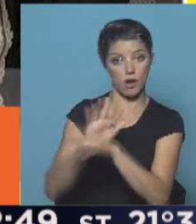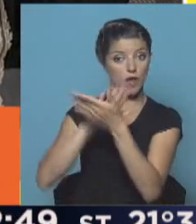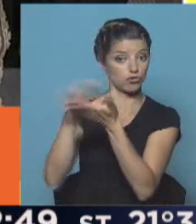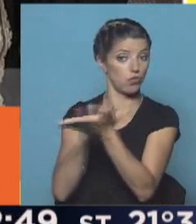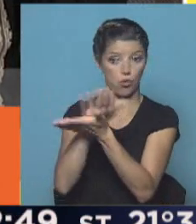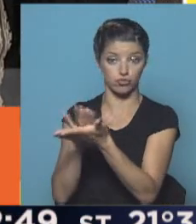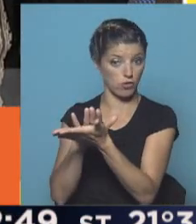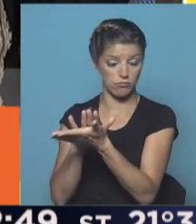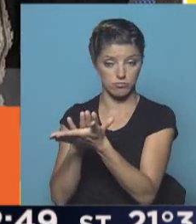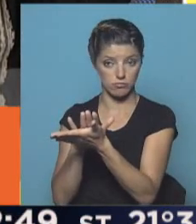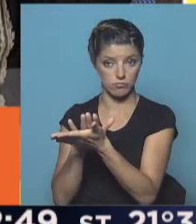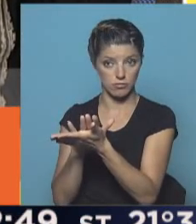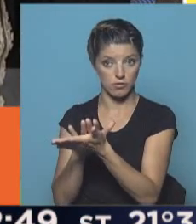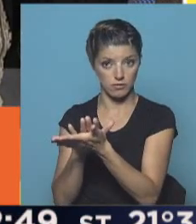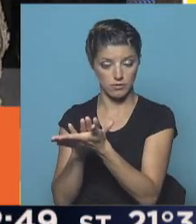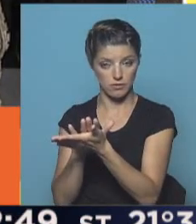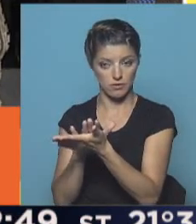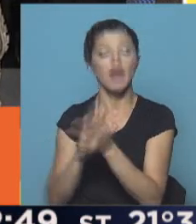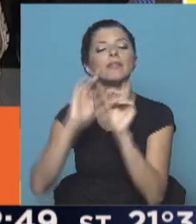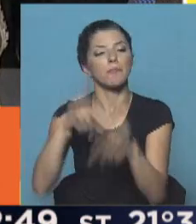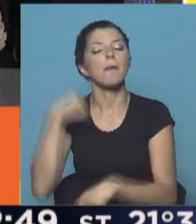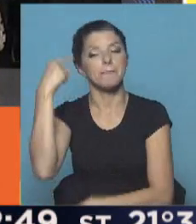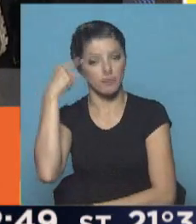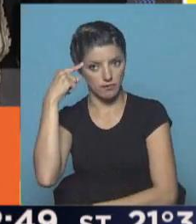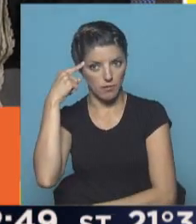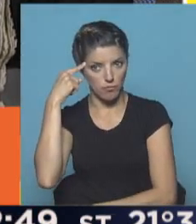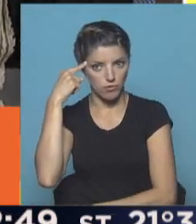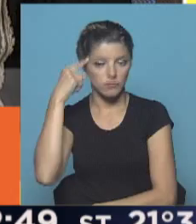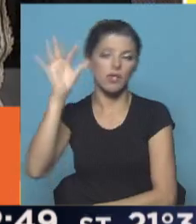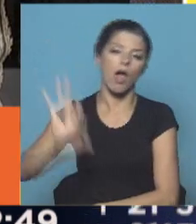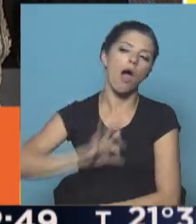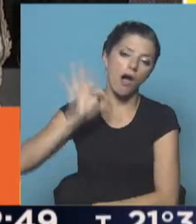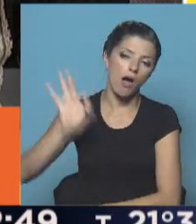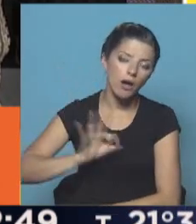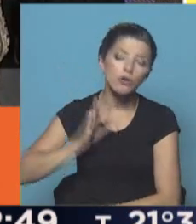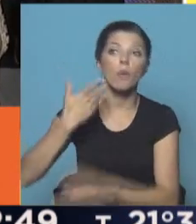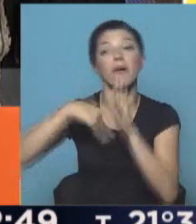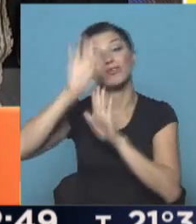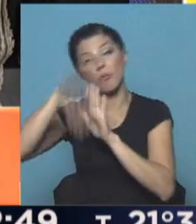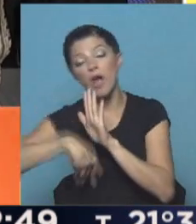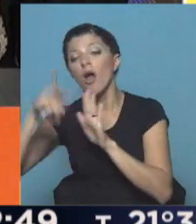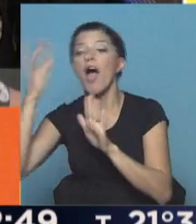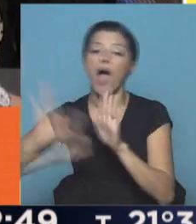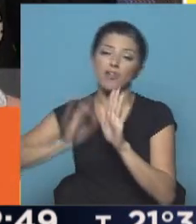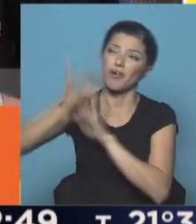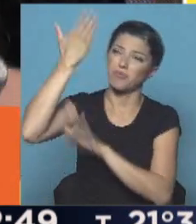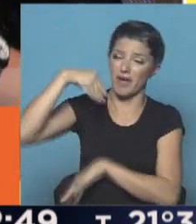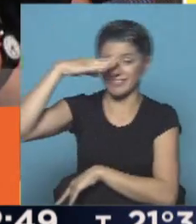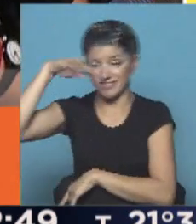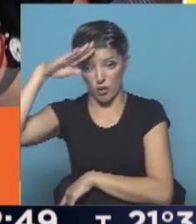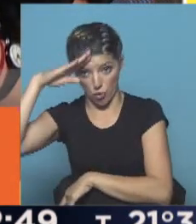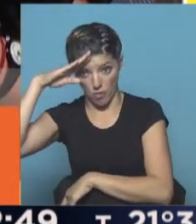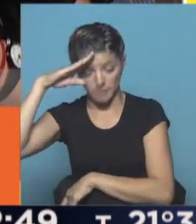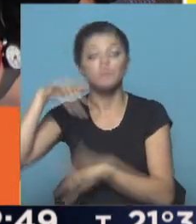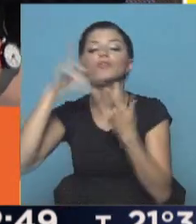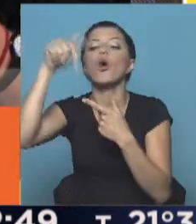venezolanos, teniendo en cuenta también la larga experiencia fallida, con más y menos éxito, que hubo con Cuba. ¿Cuál es la